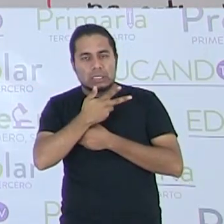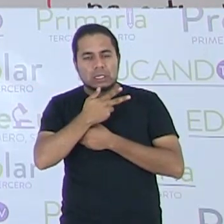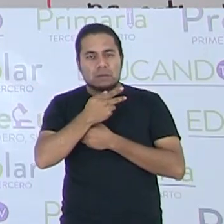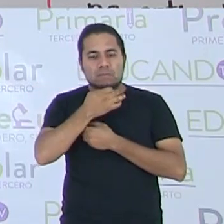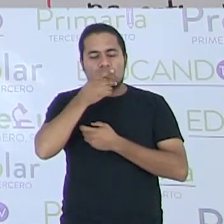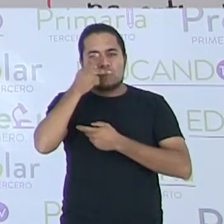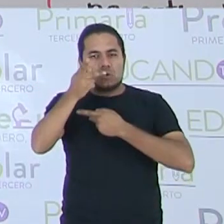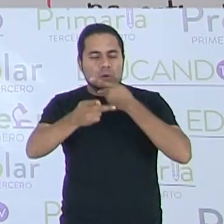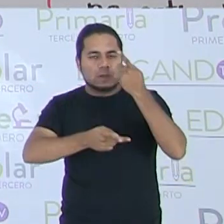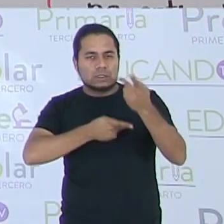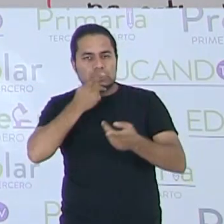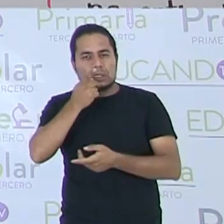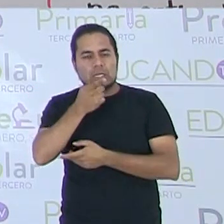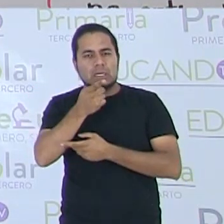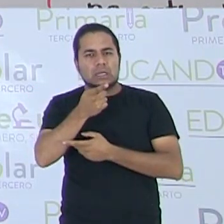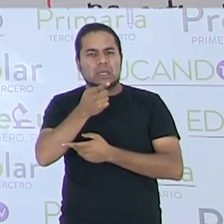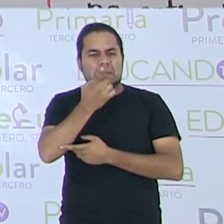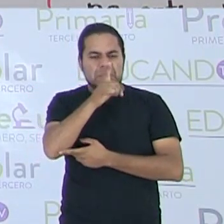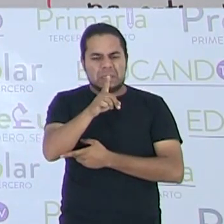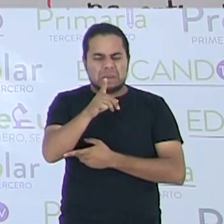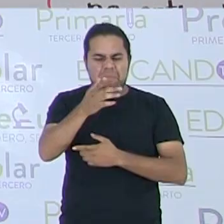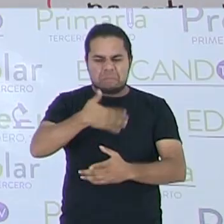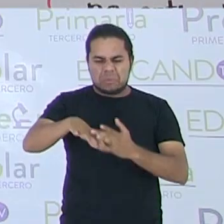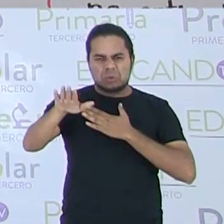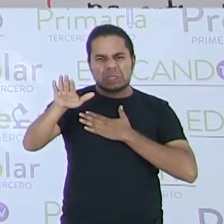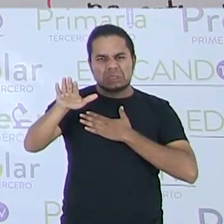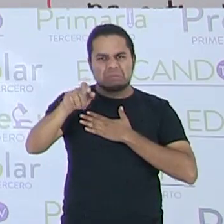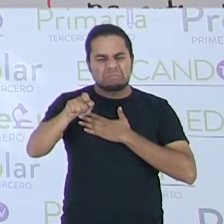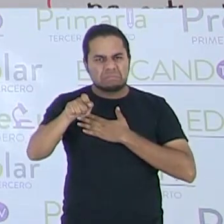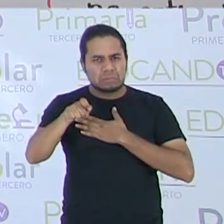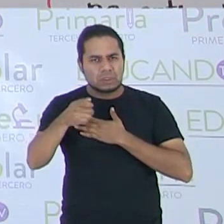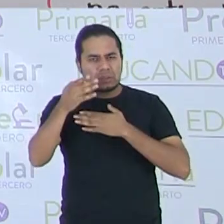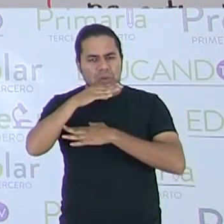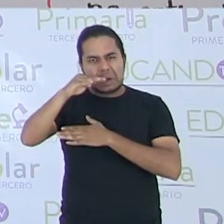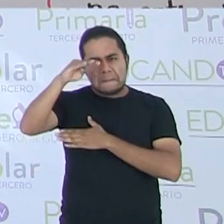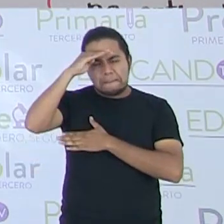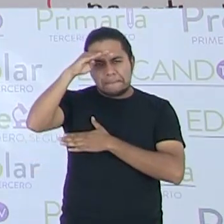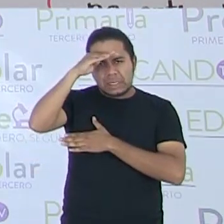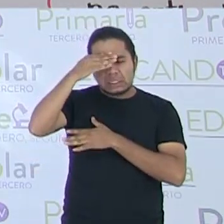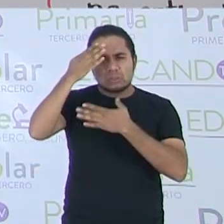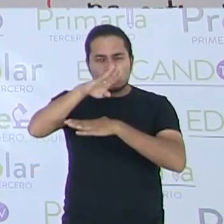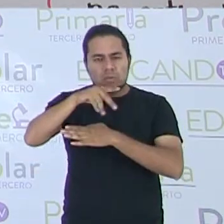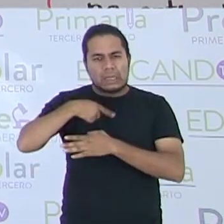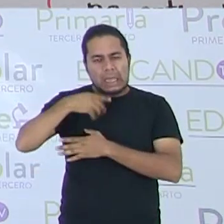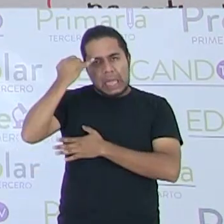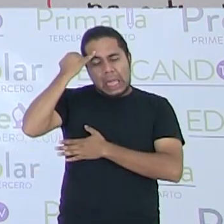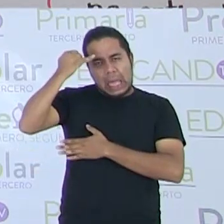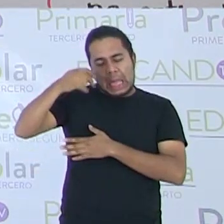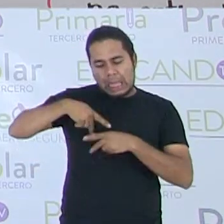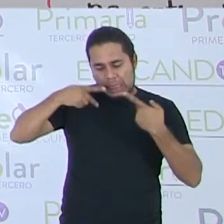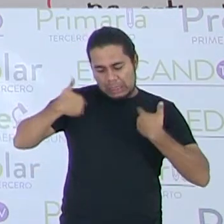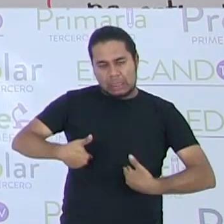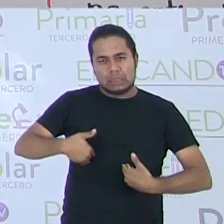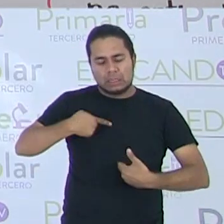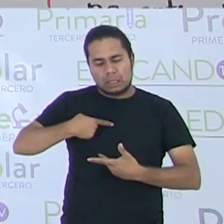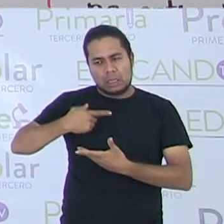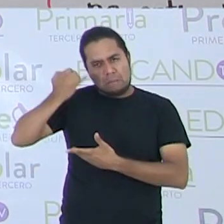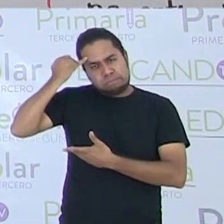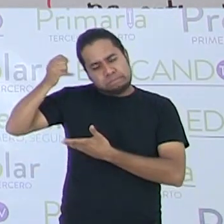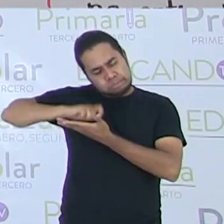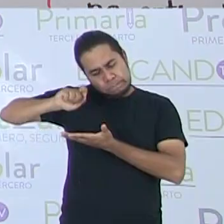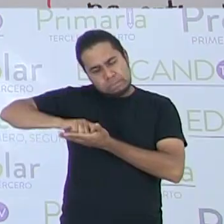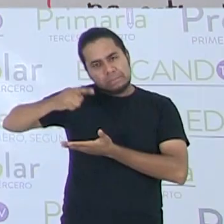se llama poesía de protesta, que habla sobre los pensamientos, sobre la ideología del poeta.